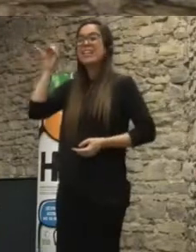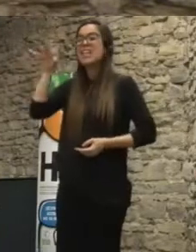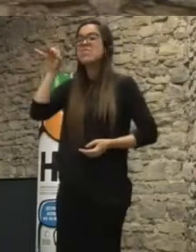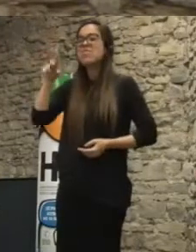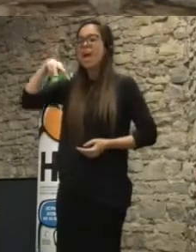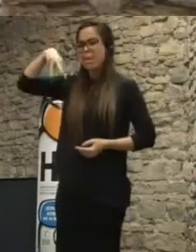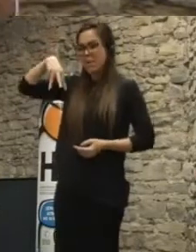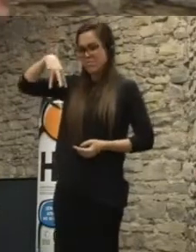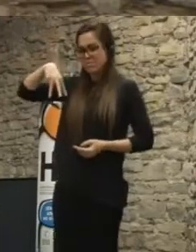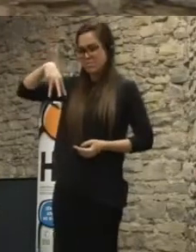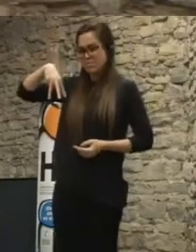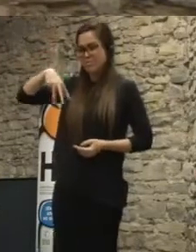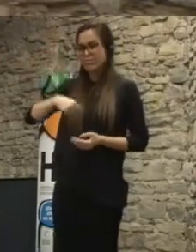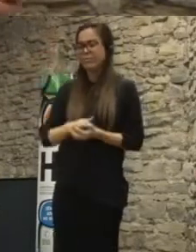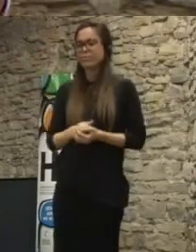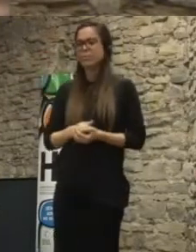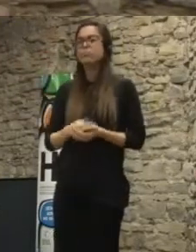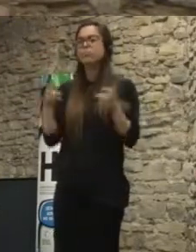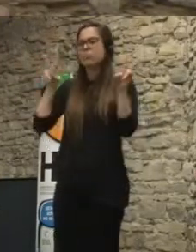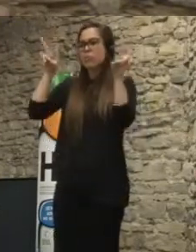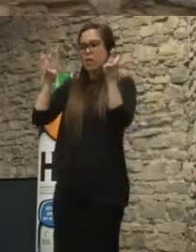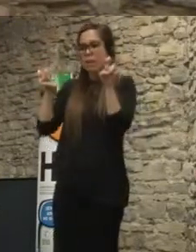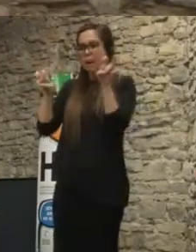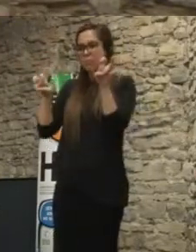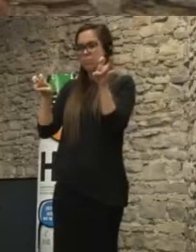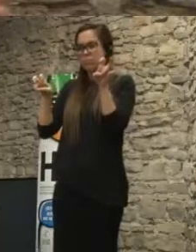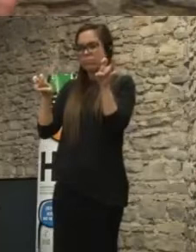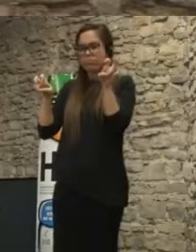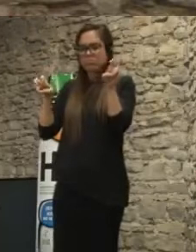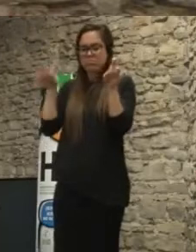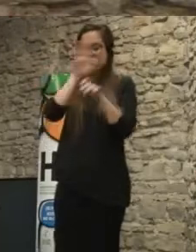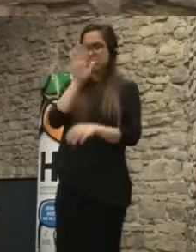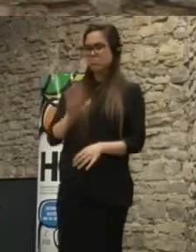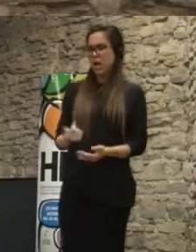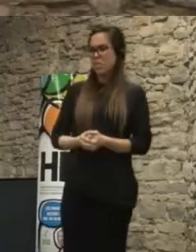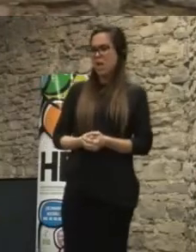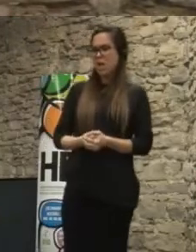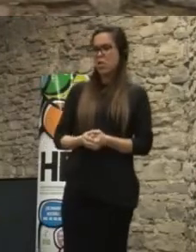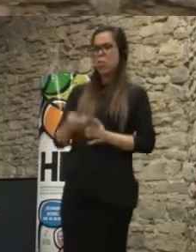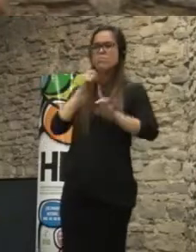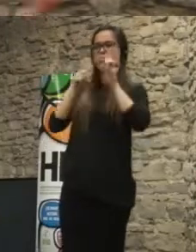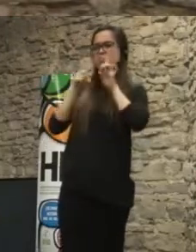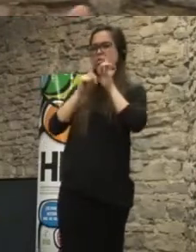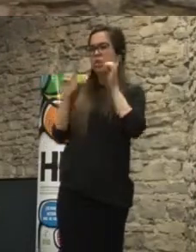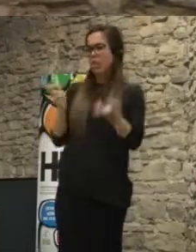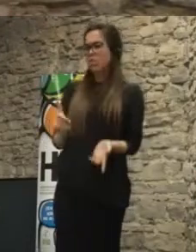se puso encima de la mesa un tema que parecía que no era objeto de reivindicación por parte de nadie, que era la